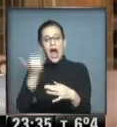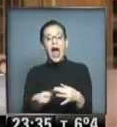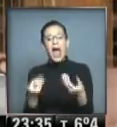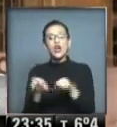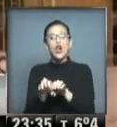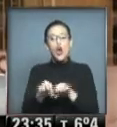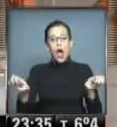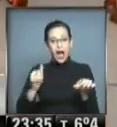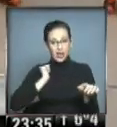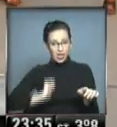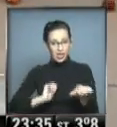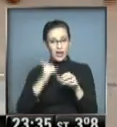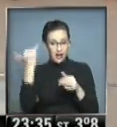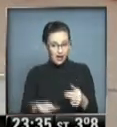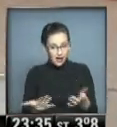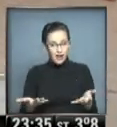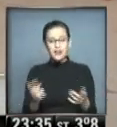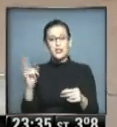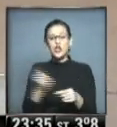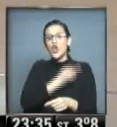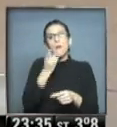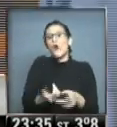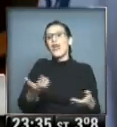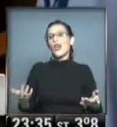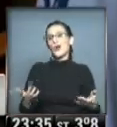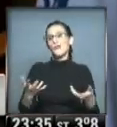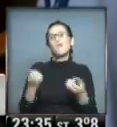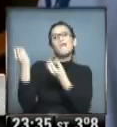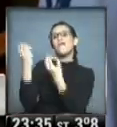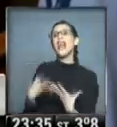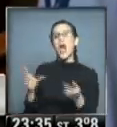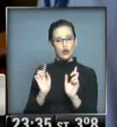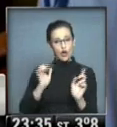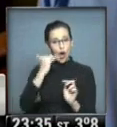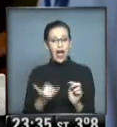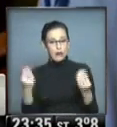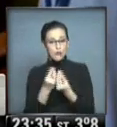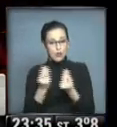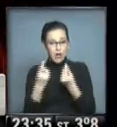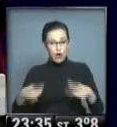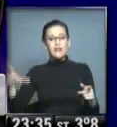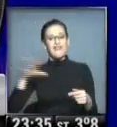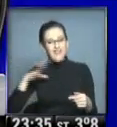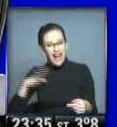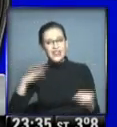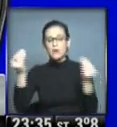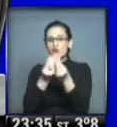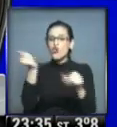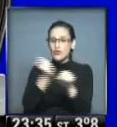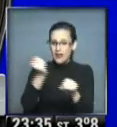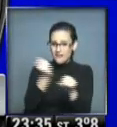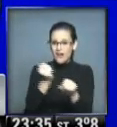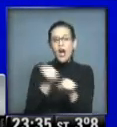progresos, pero que no puedo tapar el sol con un solo dedo. Hay un montón de cuestiones, un montón de complejidades